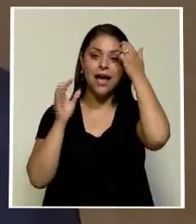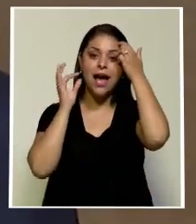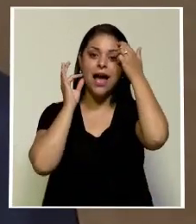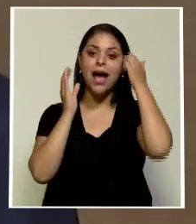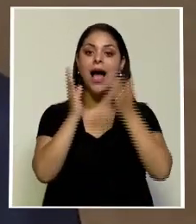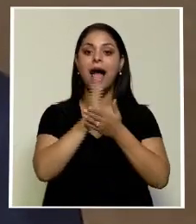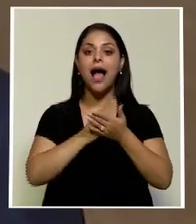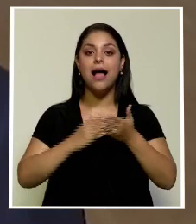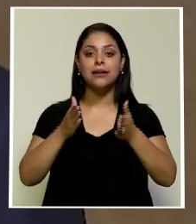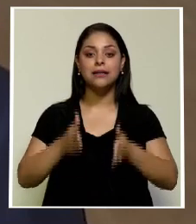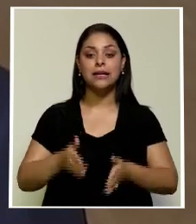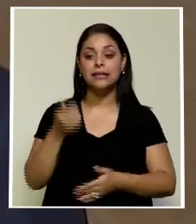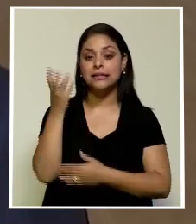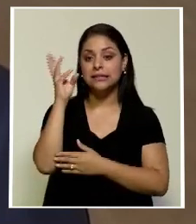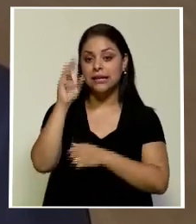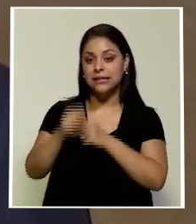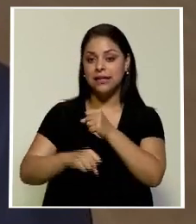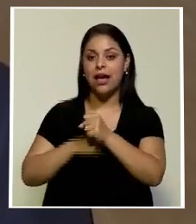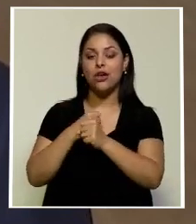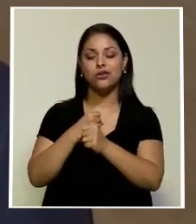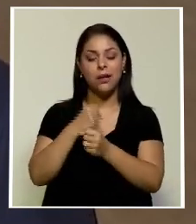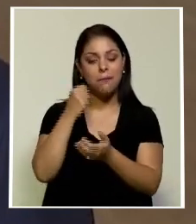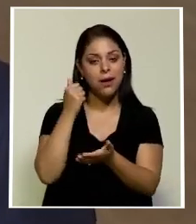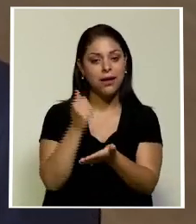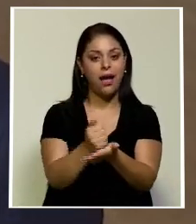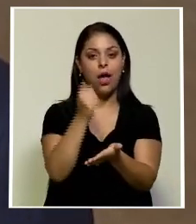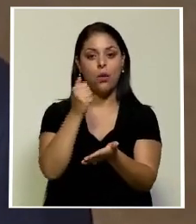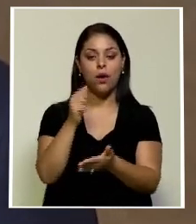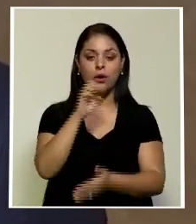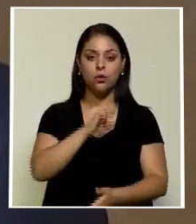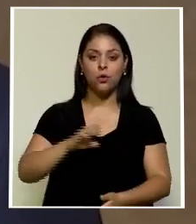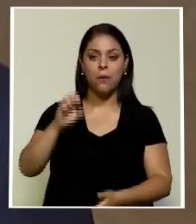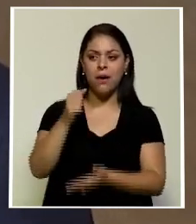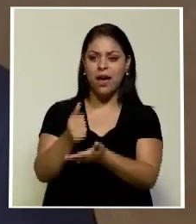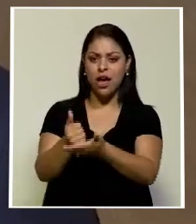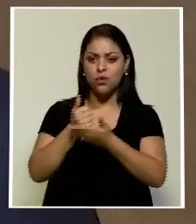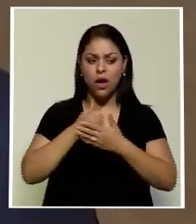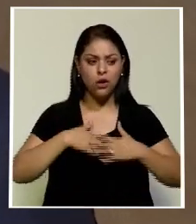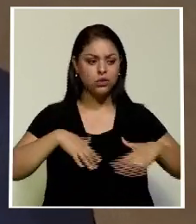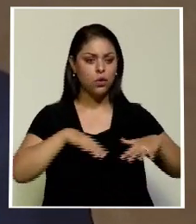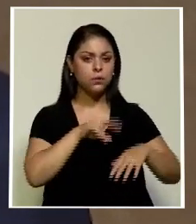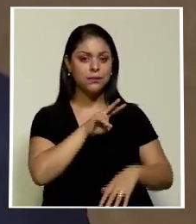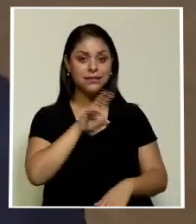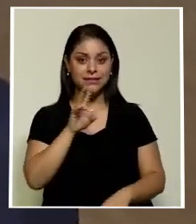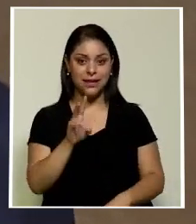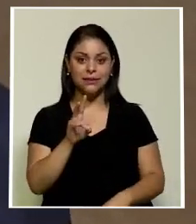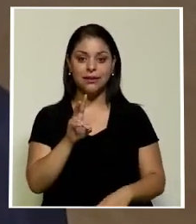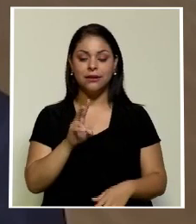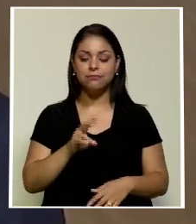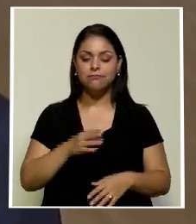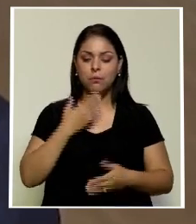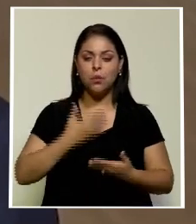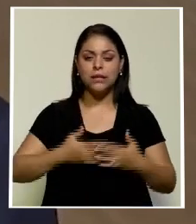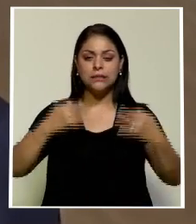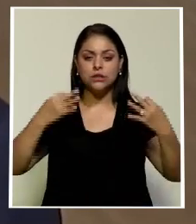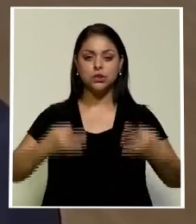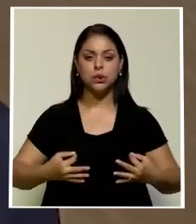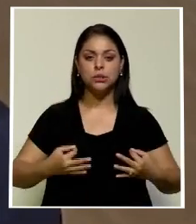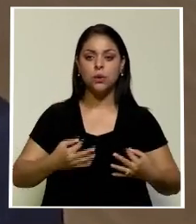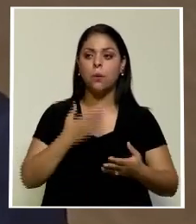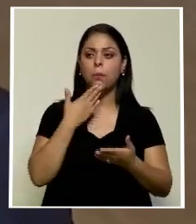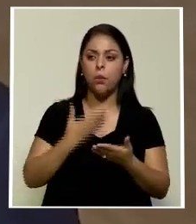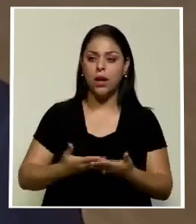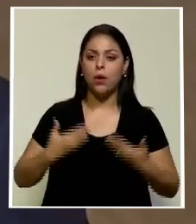16 años ha marcado realmente a Europa. Nos ha ayudado a los 27 a tomar buenas decisiones, con mucha humanidad en momentos que